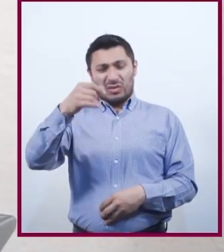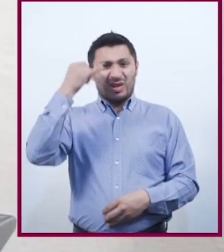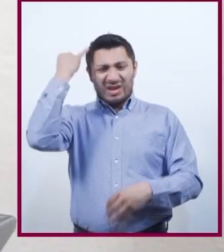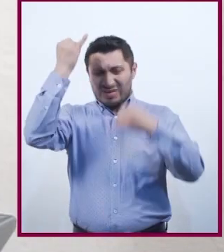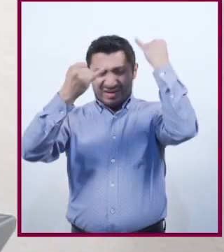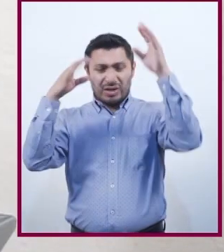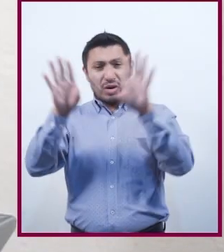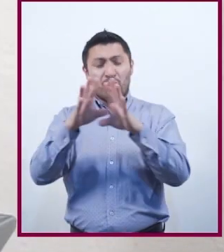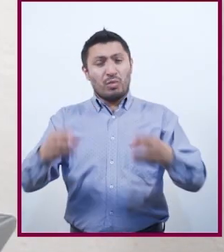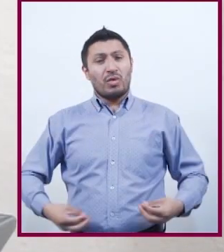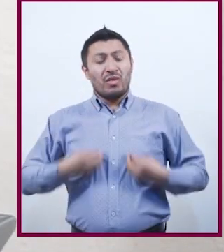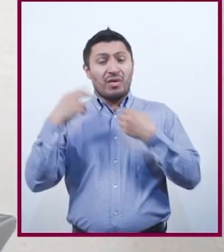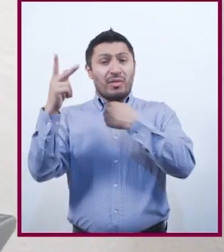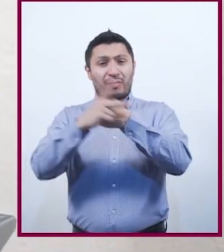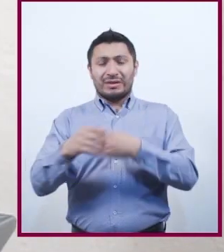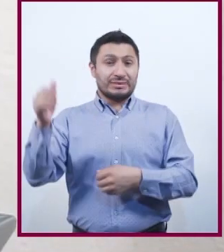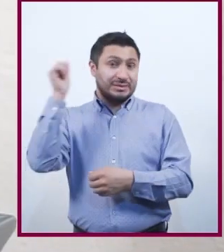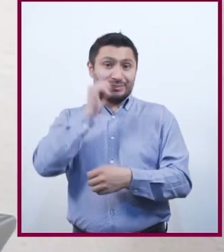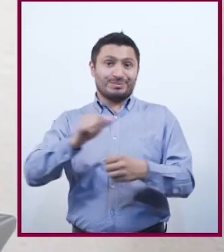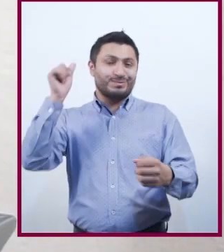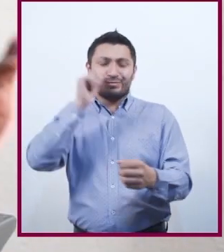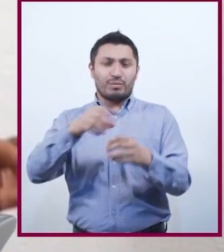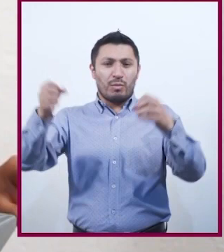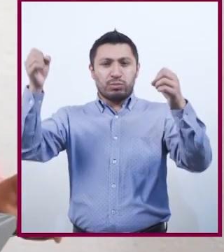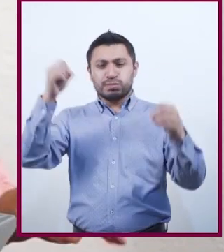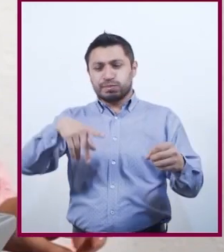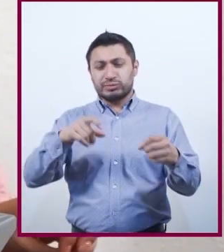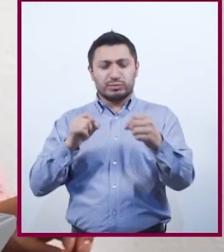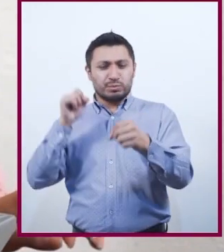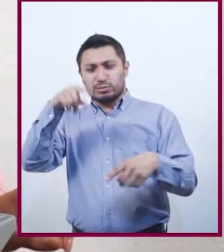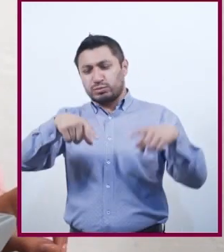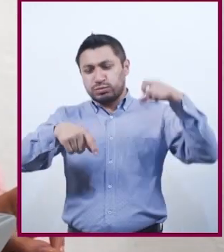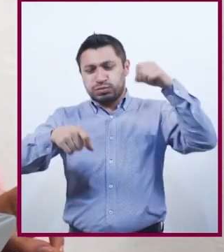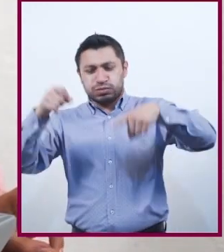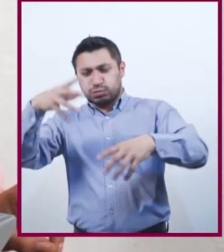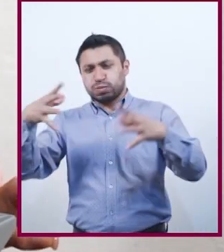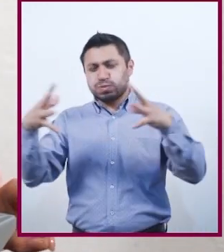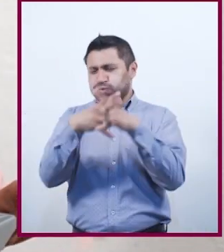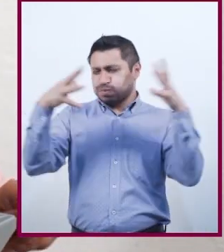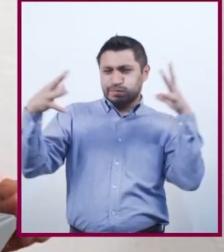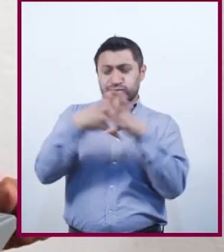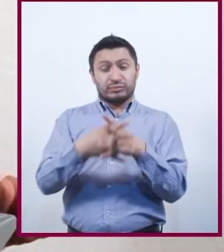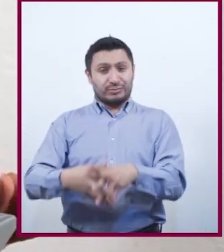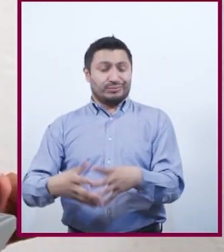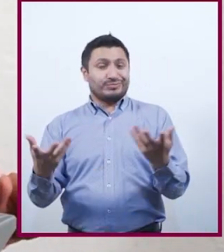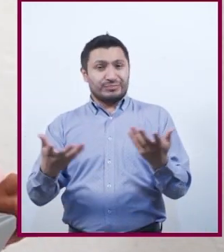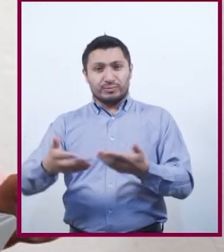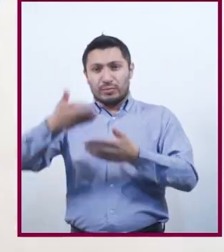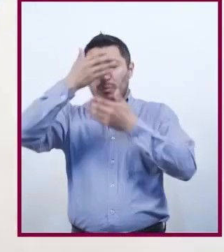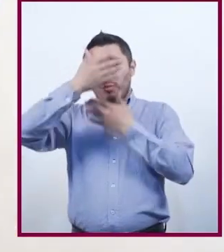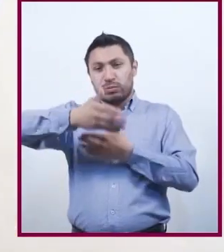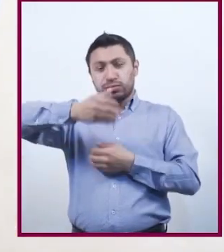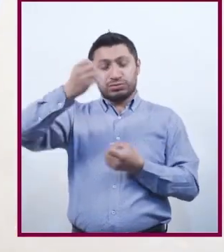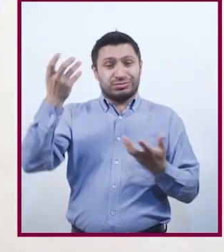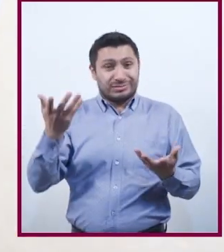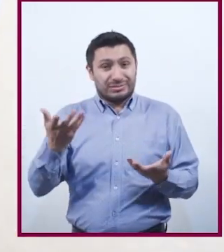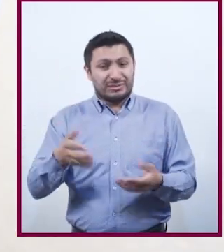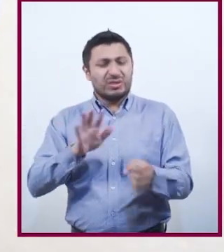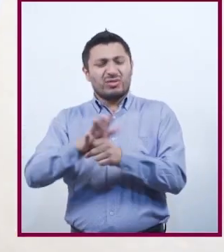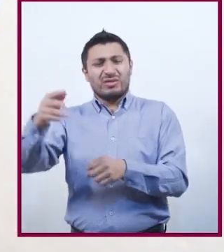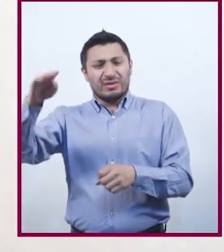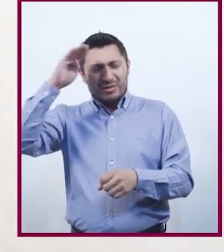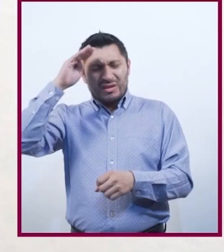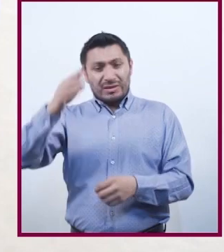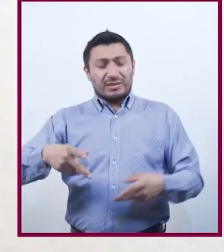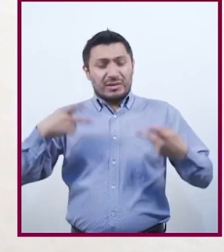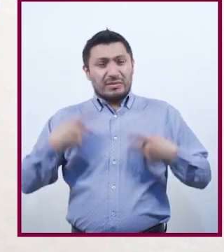¿Te imaginas cómo es vivir en un país constantemente bombardeado o donde se cometen actos terroristas? ¿En qué piensa una